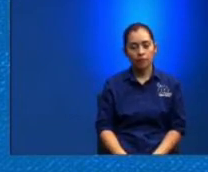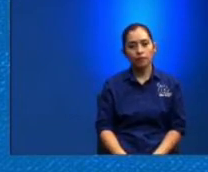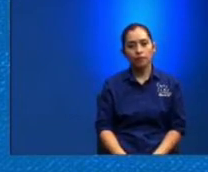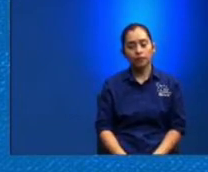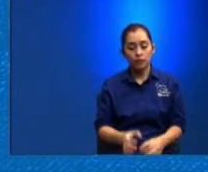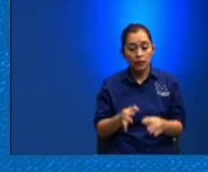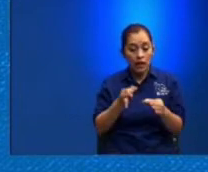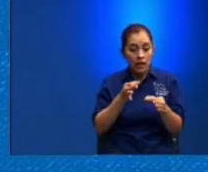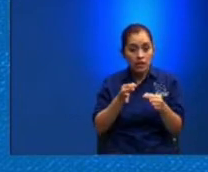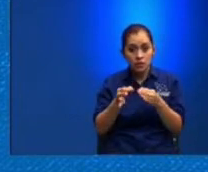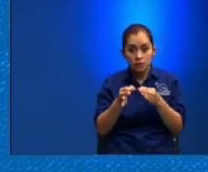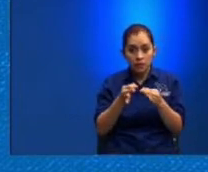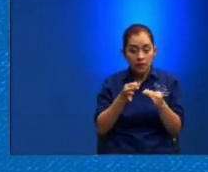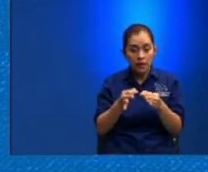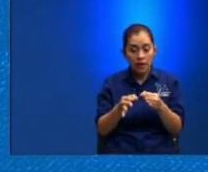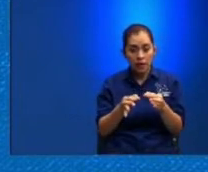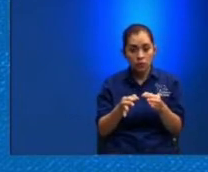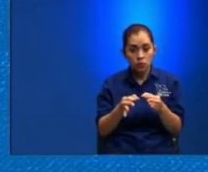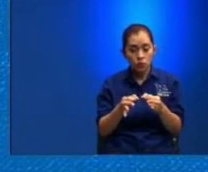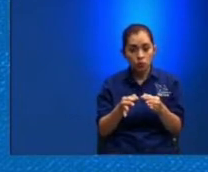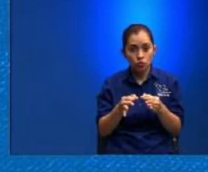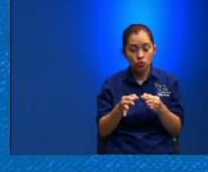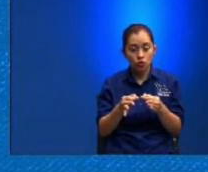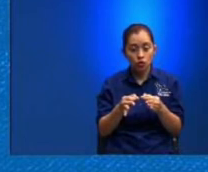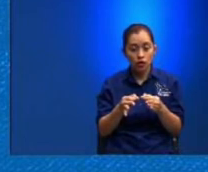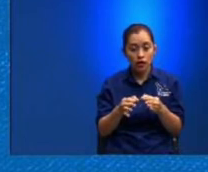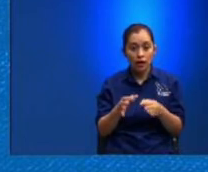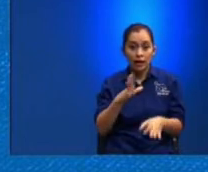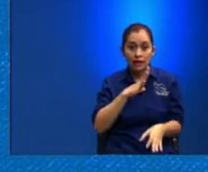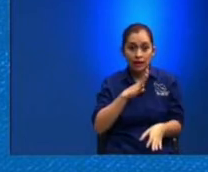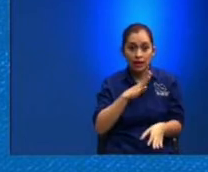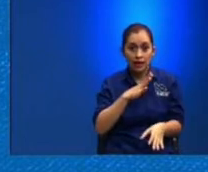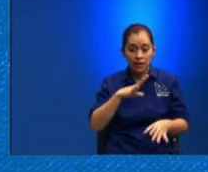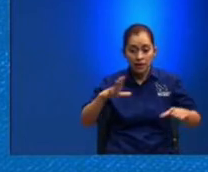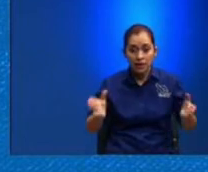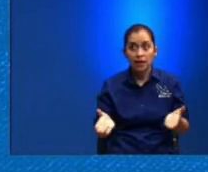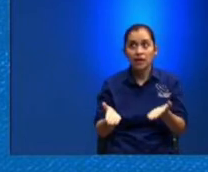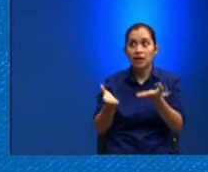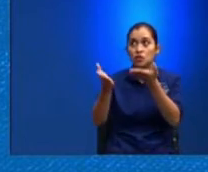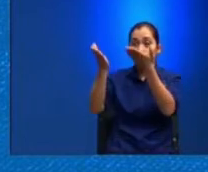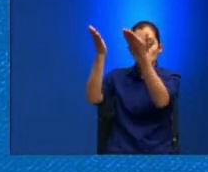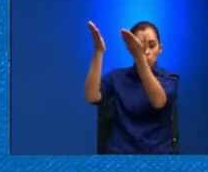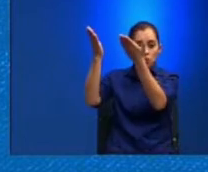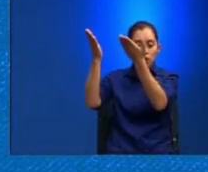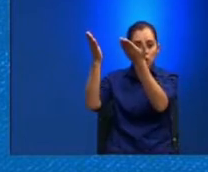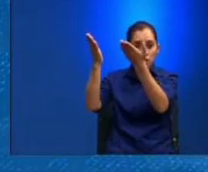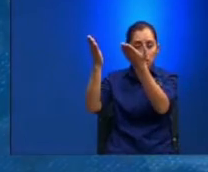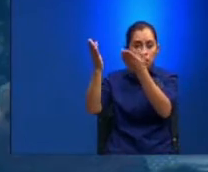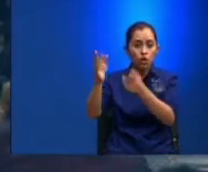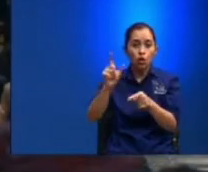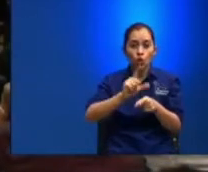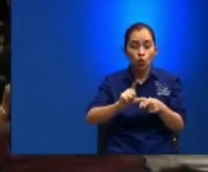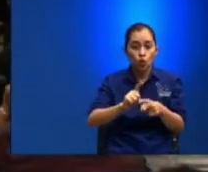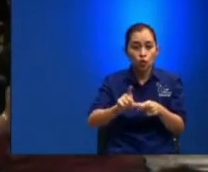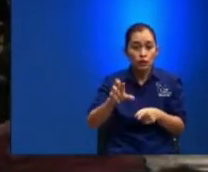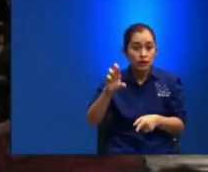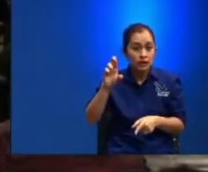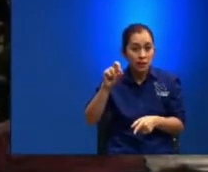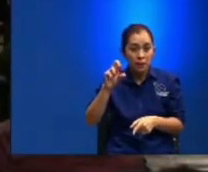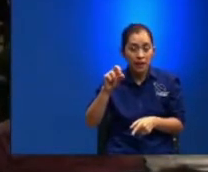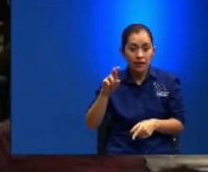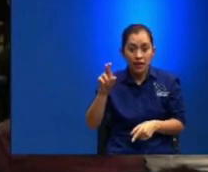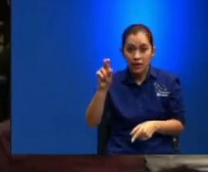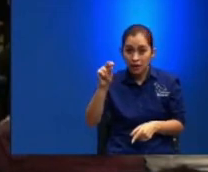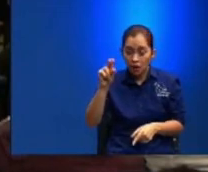que tenían que subir con objetos de plata de oro y con vestidos que cosa que todavía no hemos agotado y que tenemos que seguir